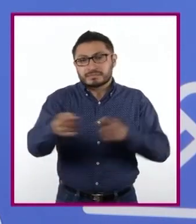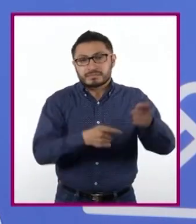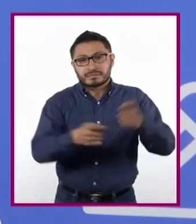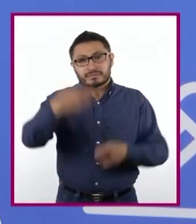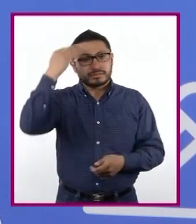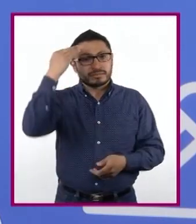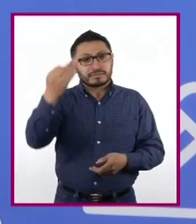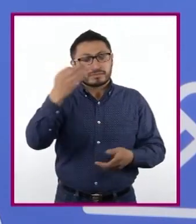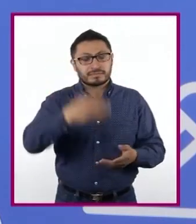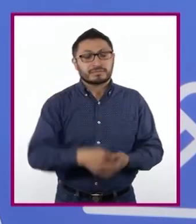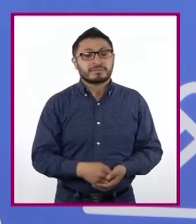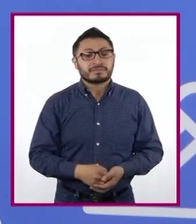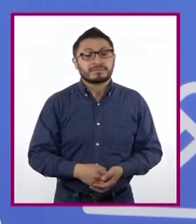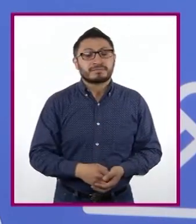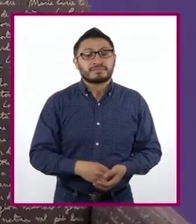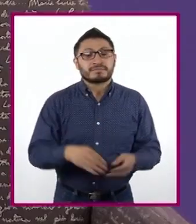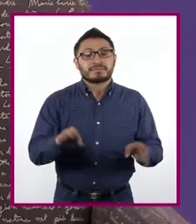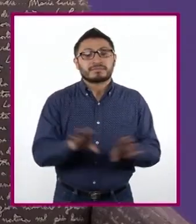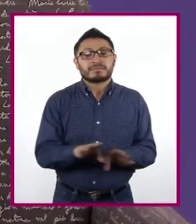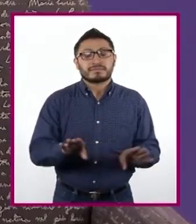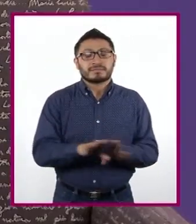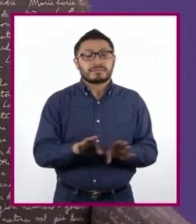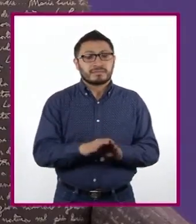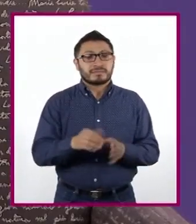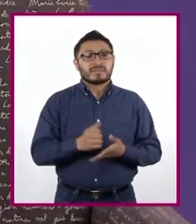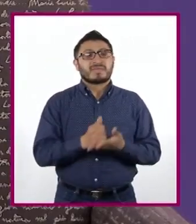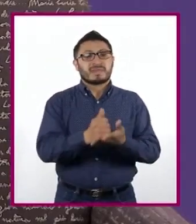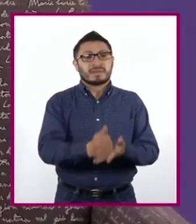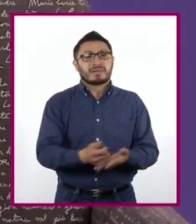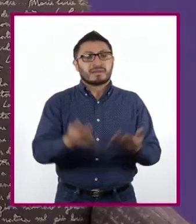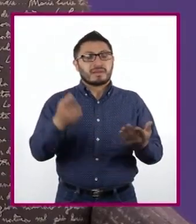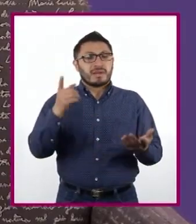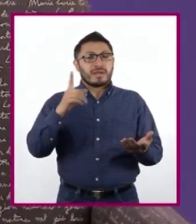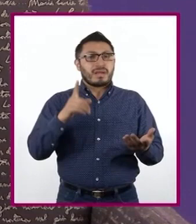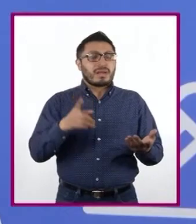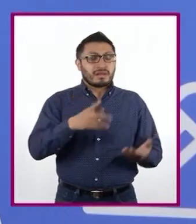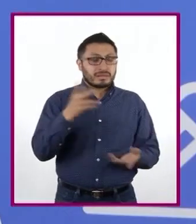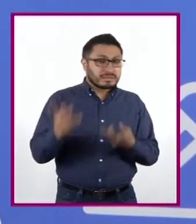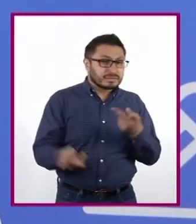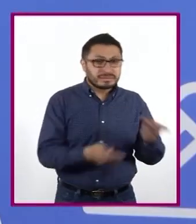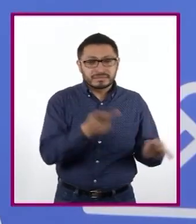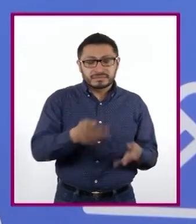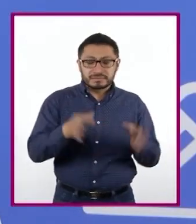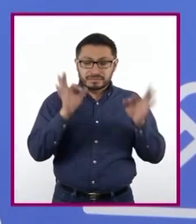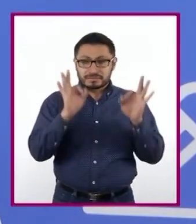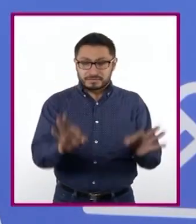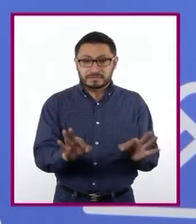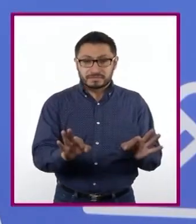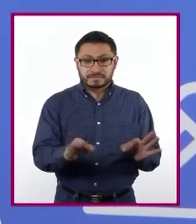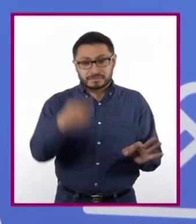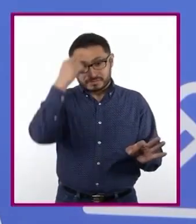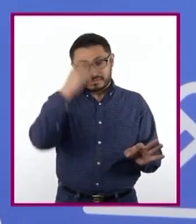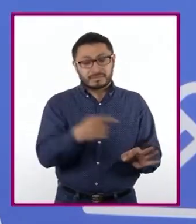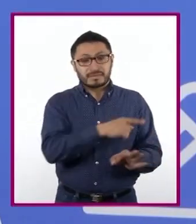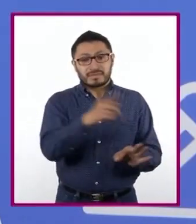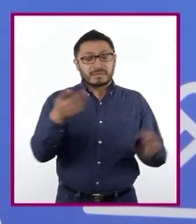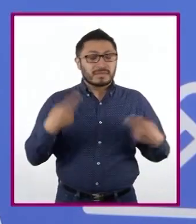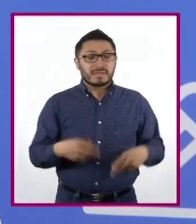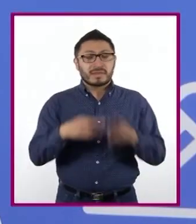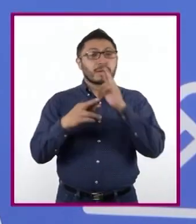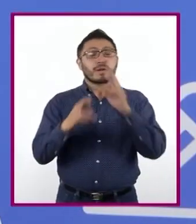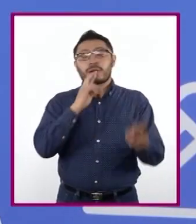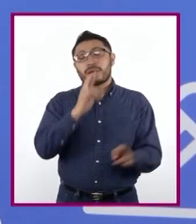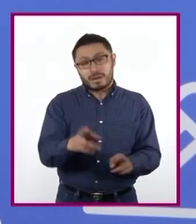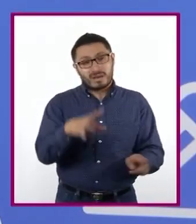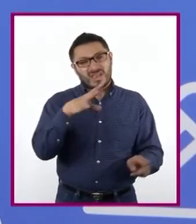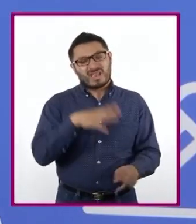tiempo. ¿Cómo ayudar a encuadrar preguntas para que quien responda